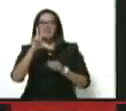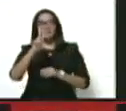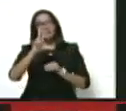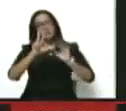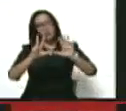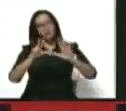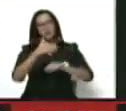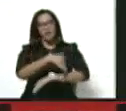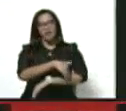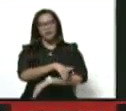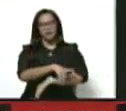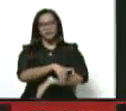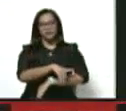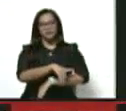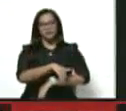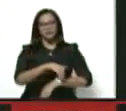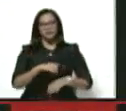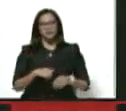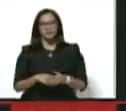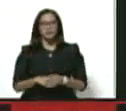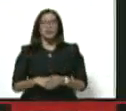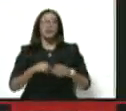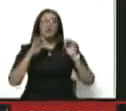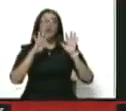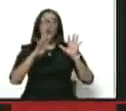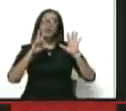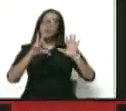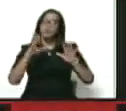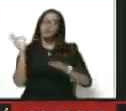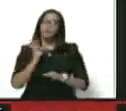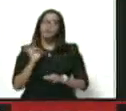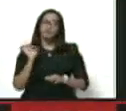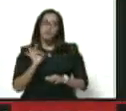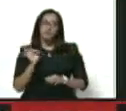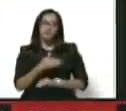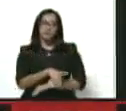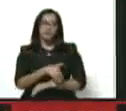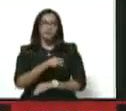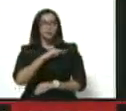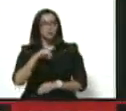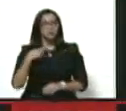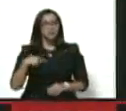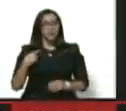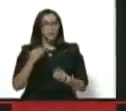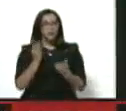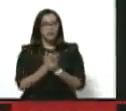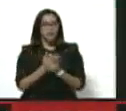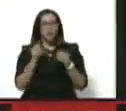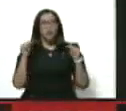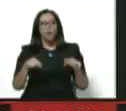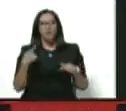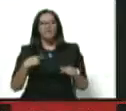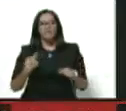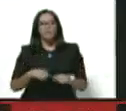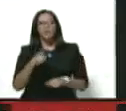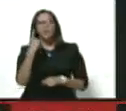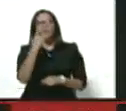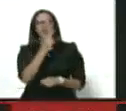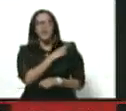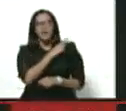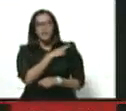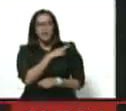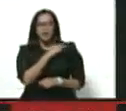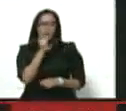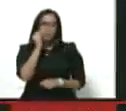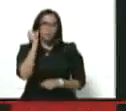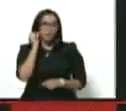261.538 calles. Naguará. 98% de las calles que nosotros teníamos registradas, hoy las tenemos con un jefe o jefa